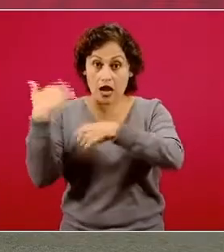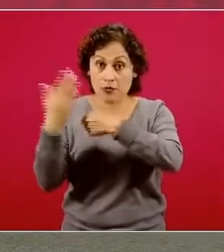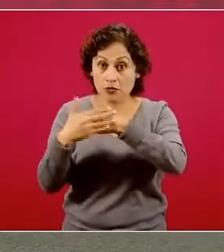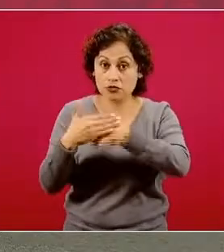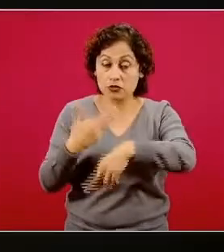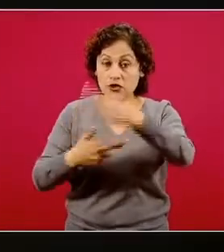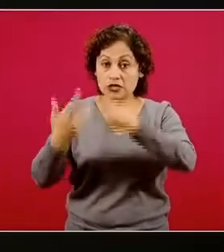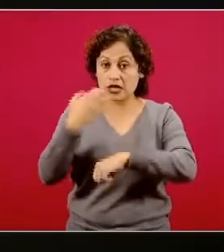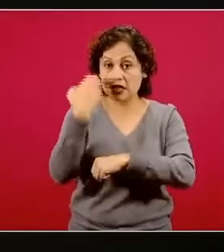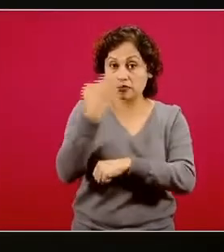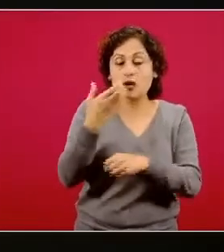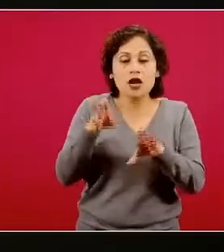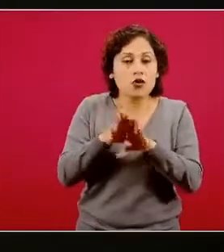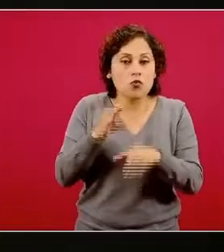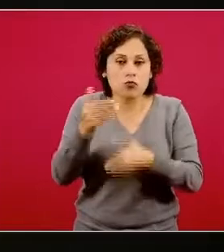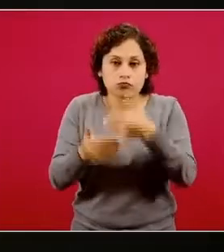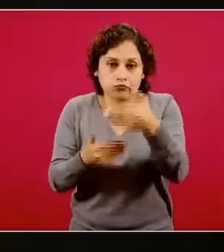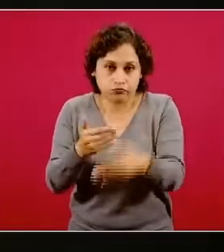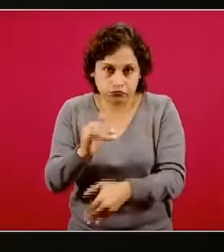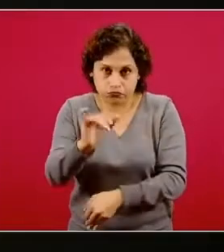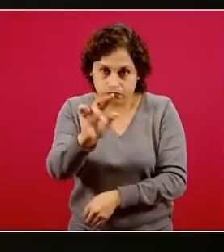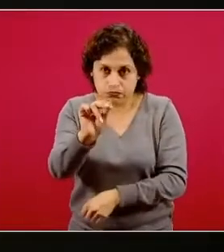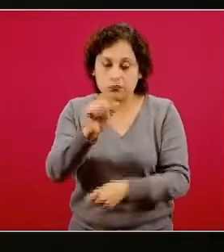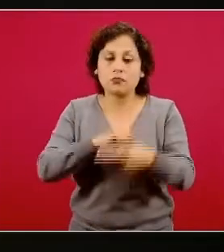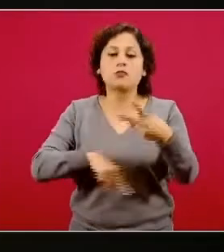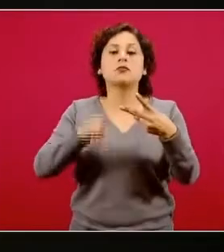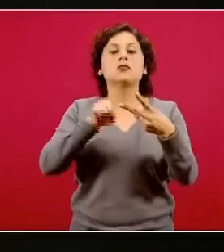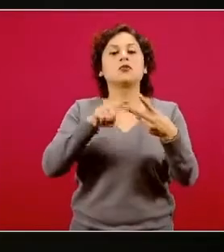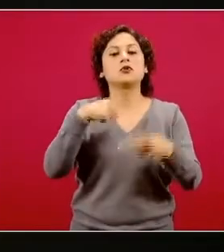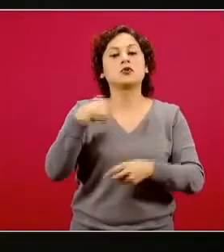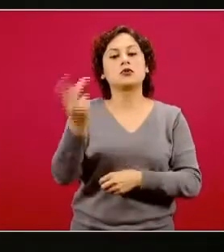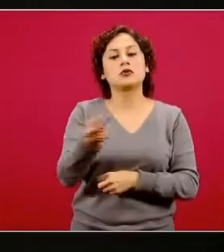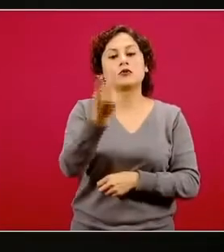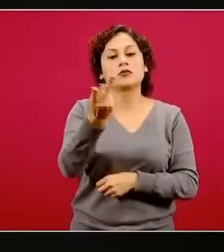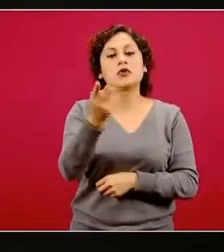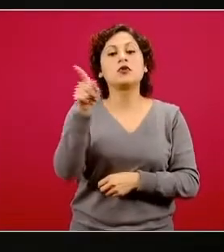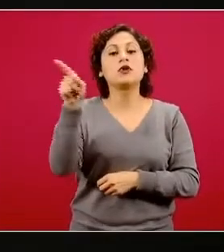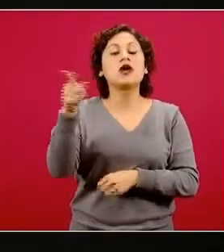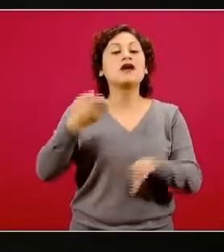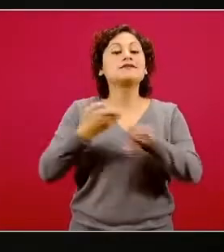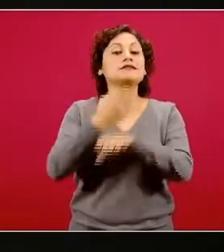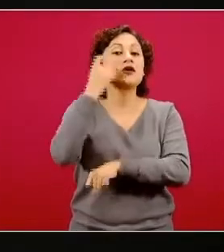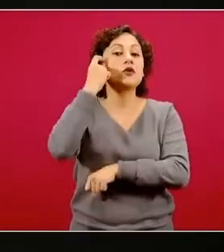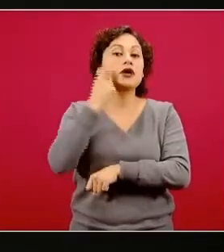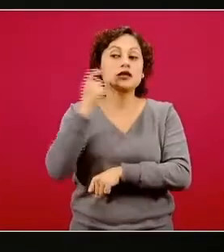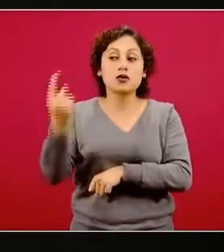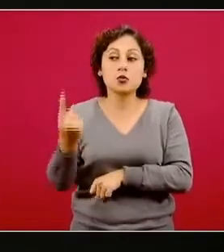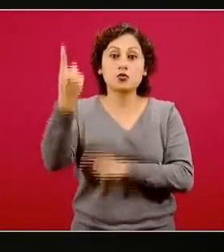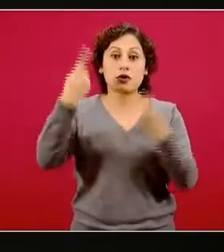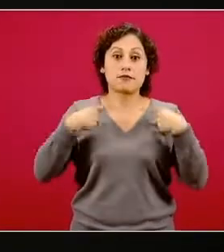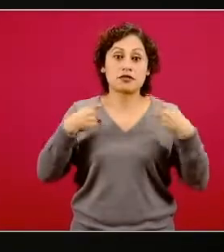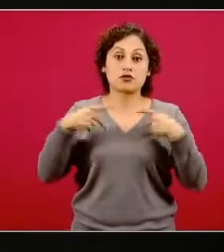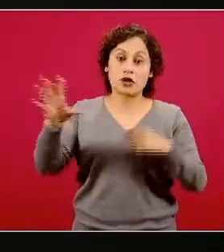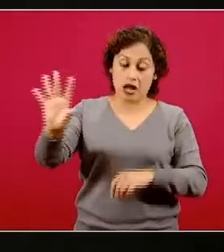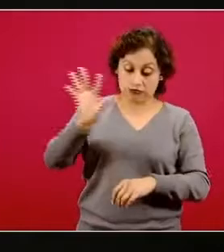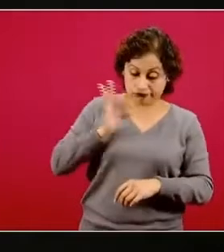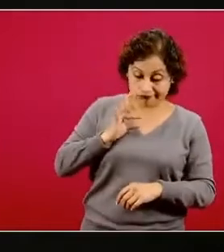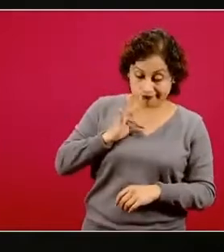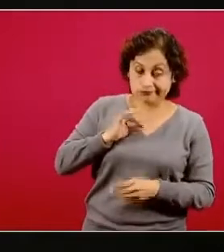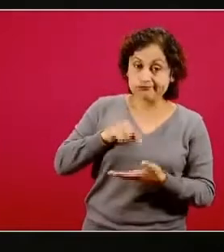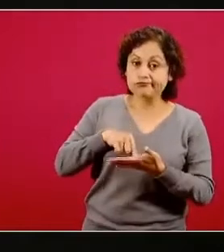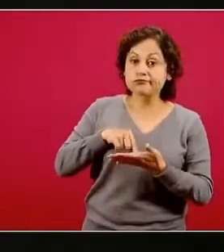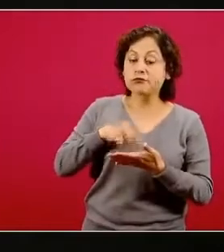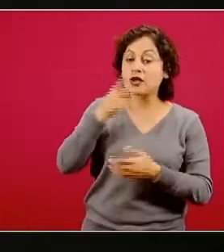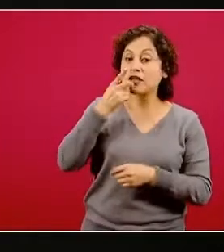en otra pregunta, nos comunica un lector de Guerrero, del estado de Acapulco, que él ha estado haciendo